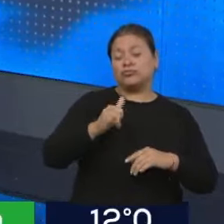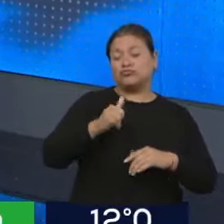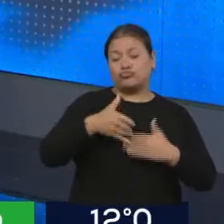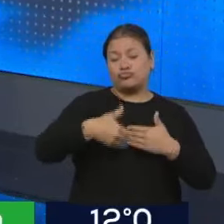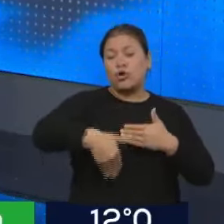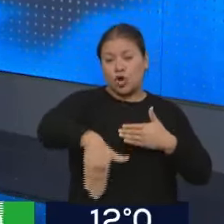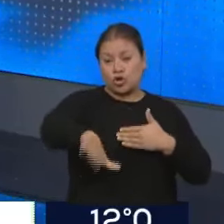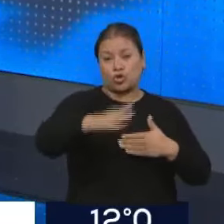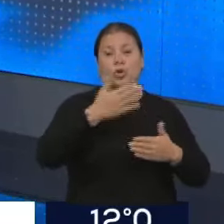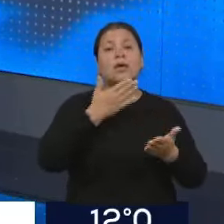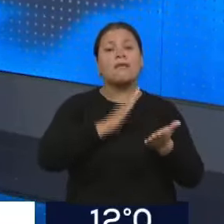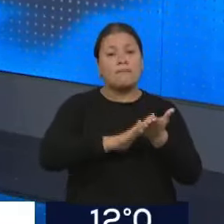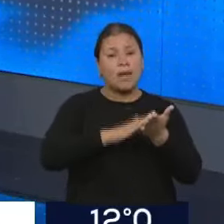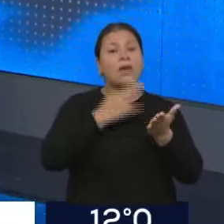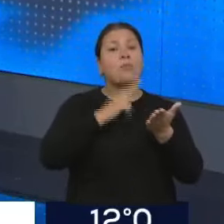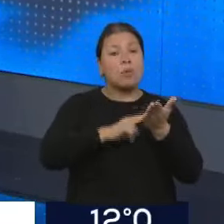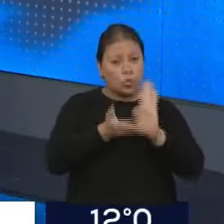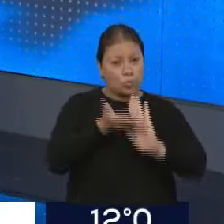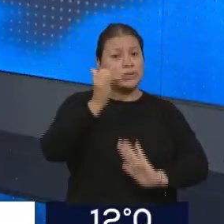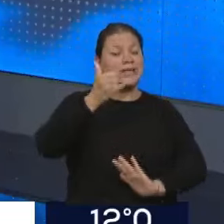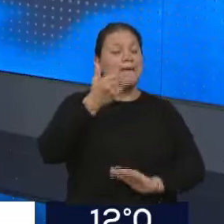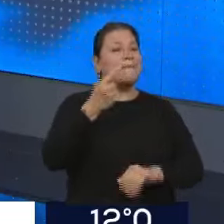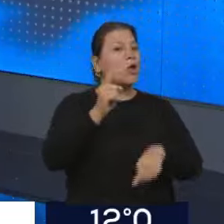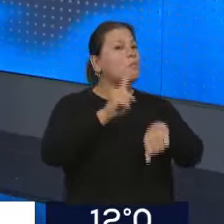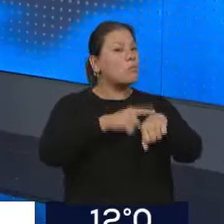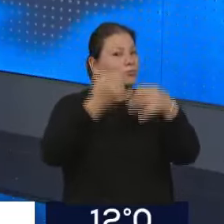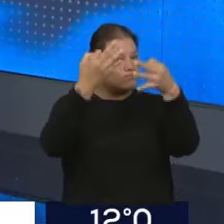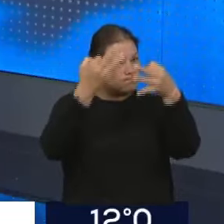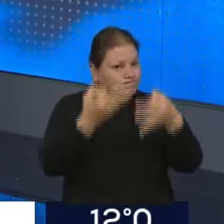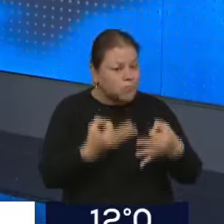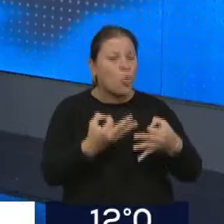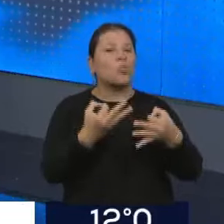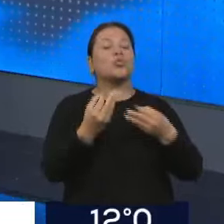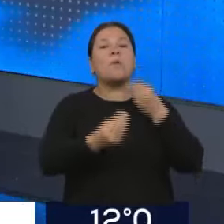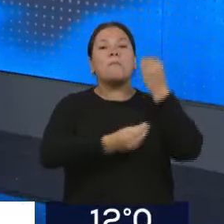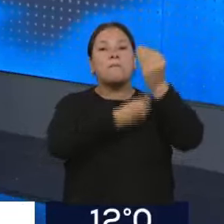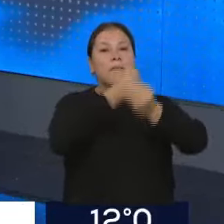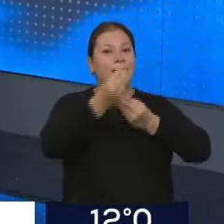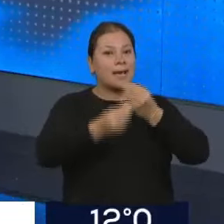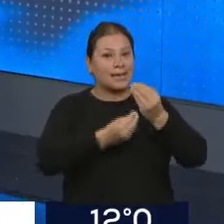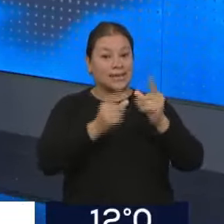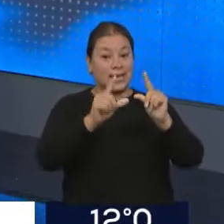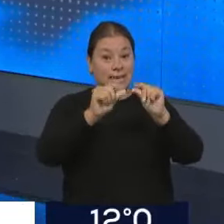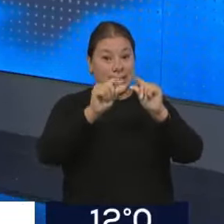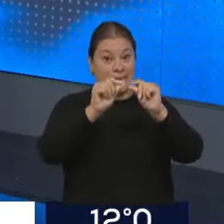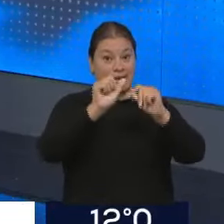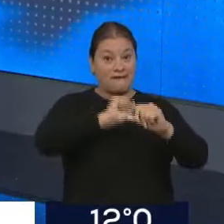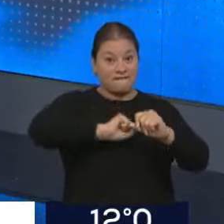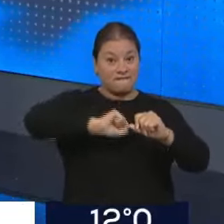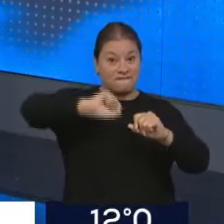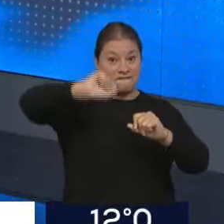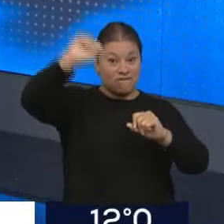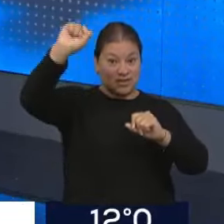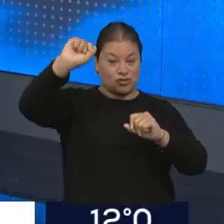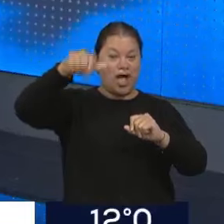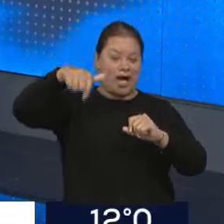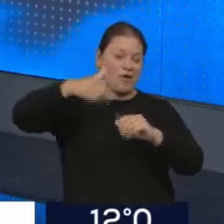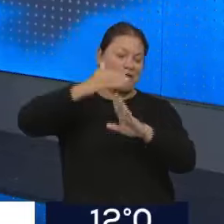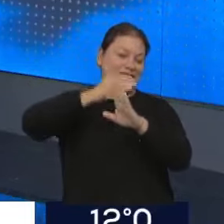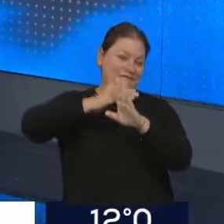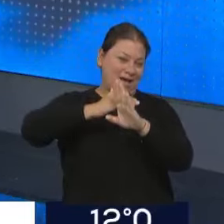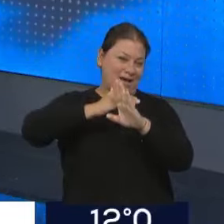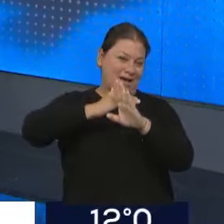duda, pero van a buscar el momento justo para hacerlo de modo tal de que ese índice de inflación que viene a la baja no